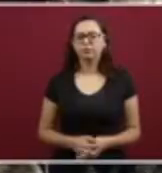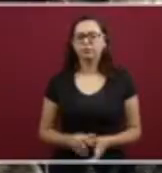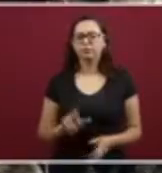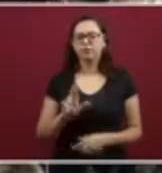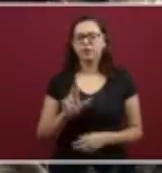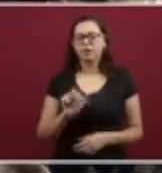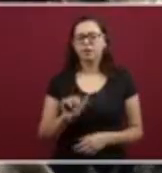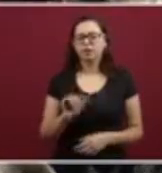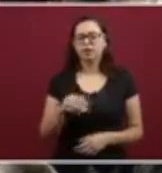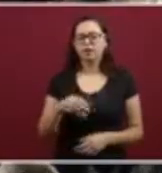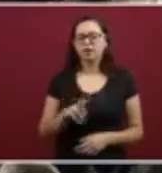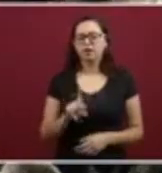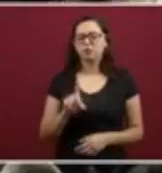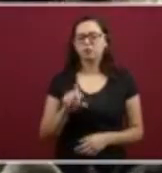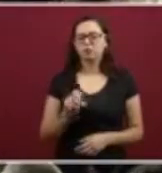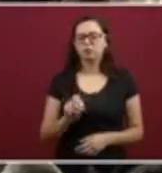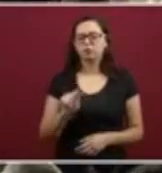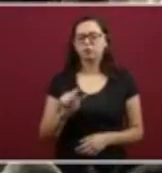Raimundo Tarín Ruiz.